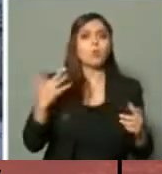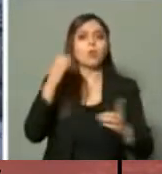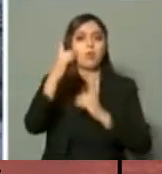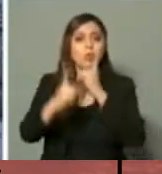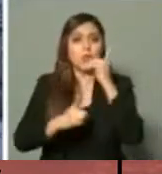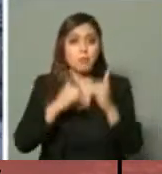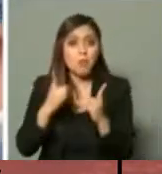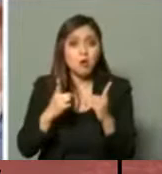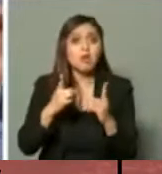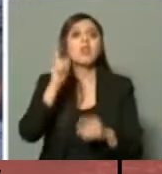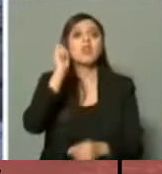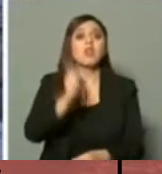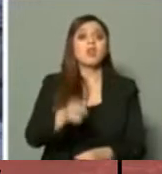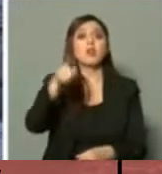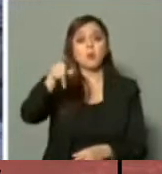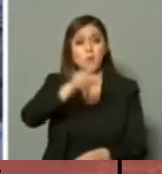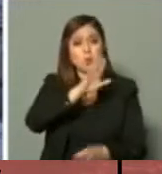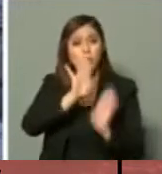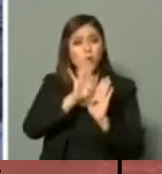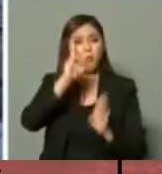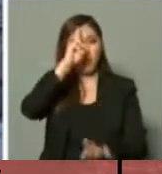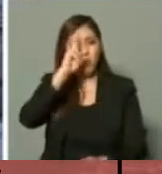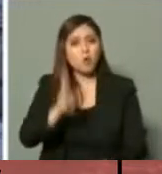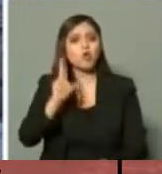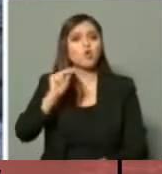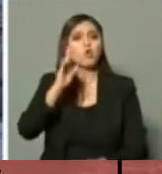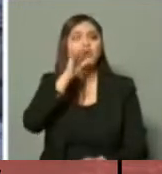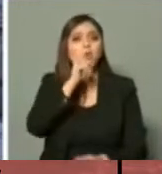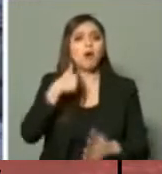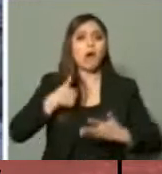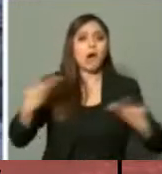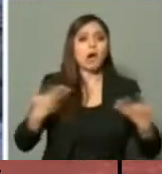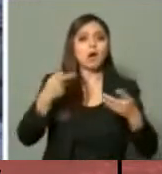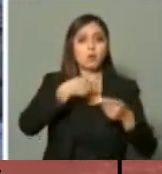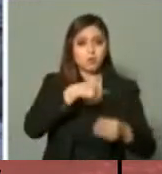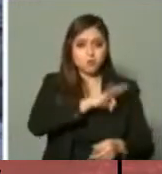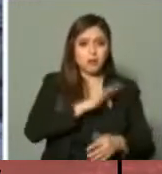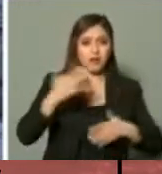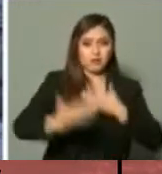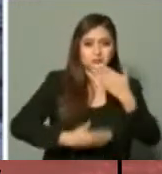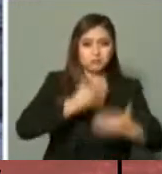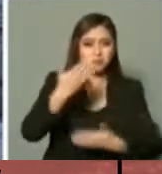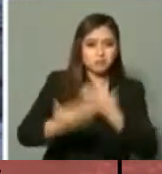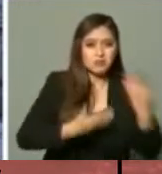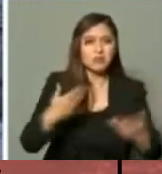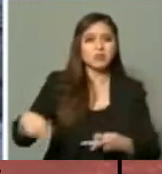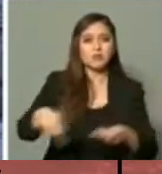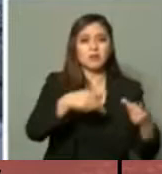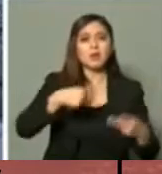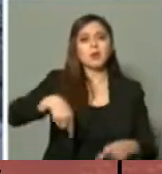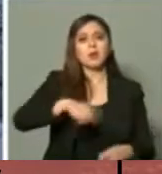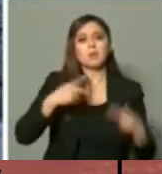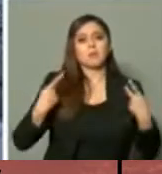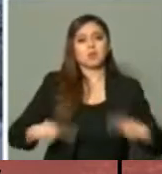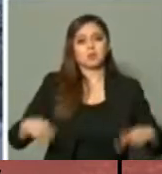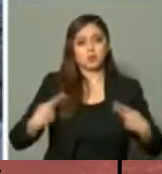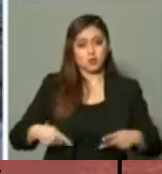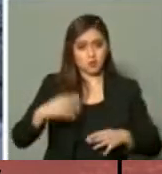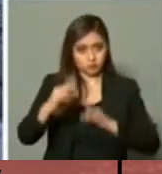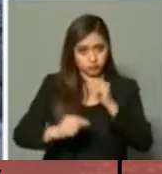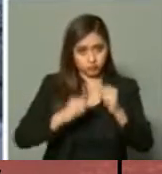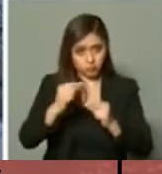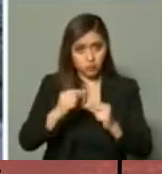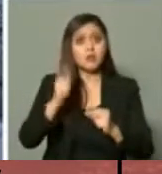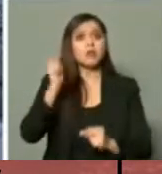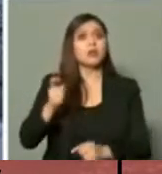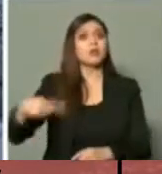han privatizado todos los lineamientos que nosotros podemos ejecutar para que nuestra gente se desarrolle de una manera íntegra. De manera diferente, solo